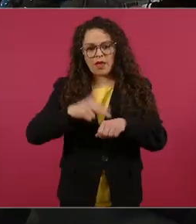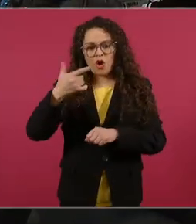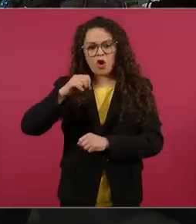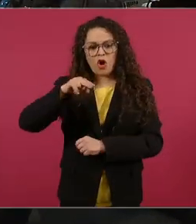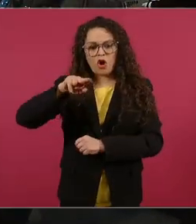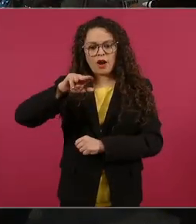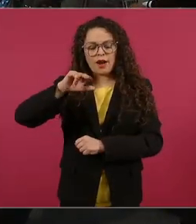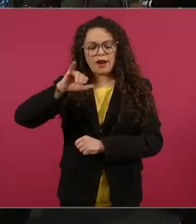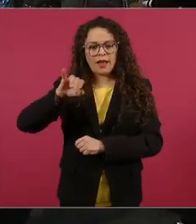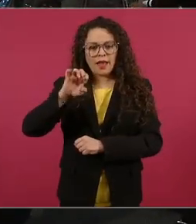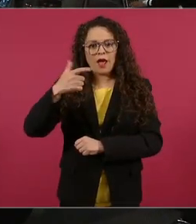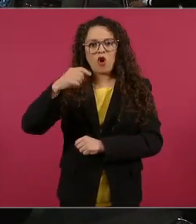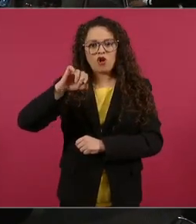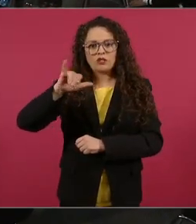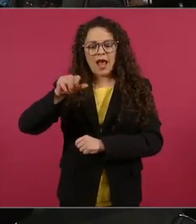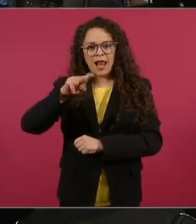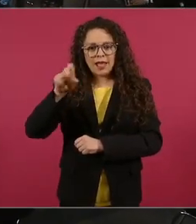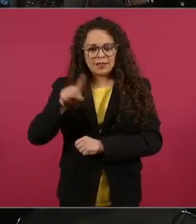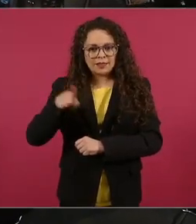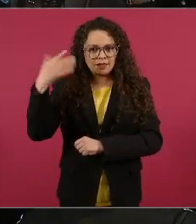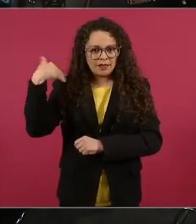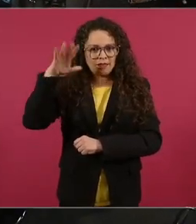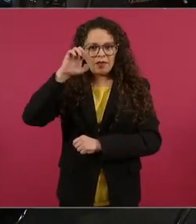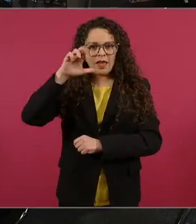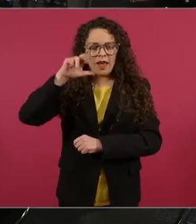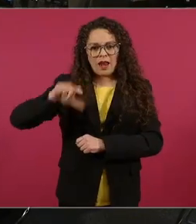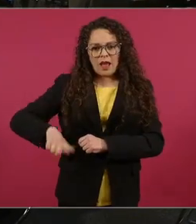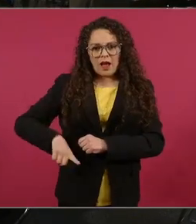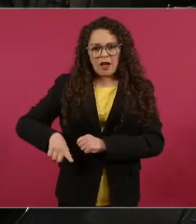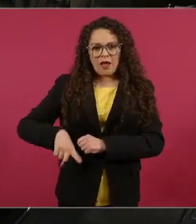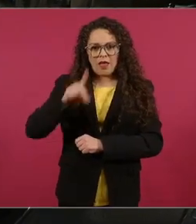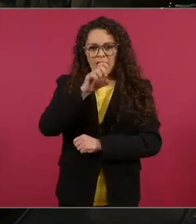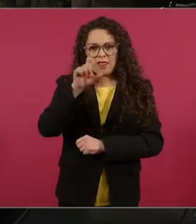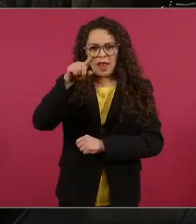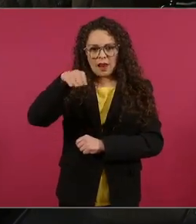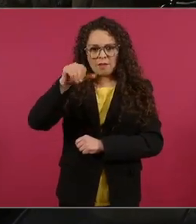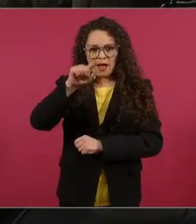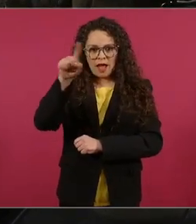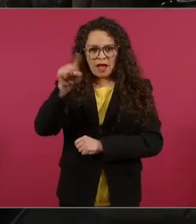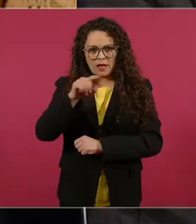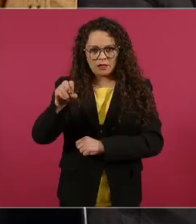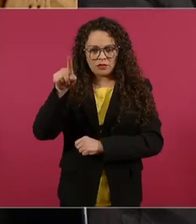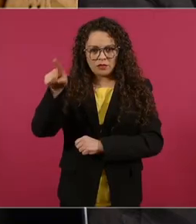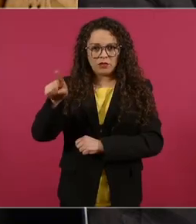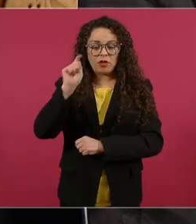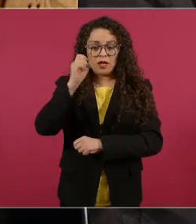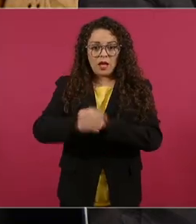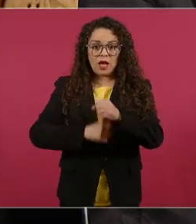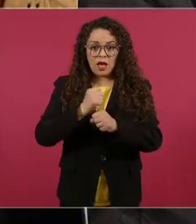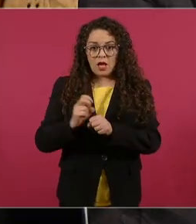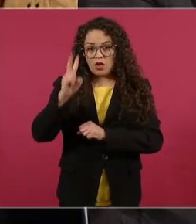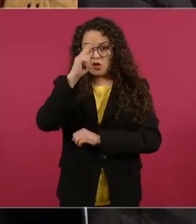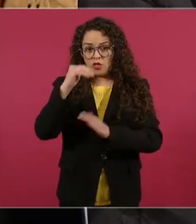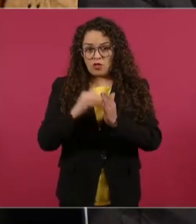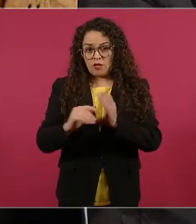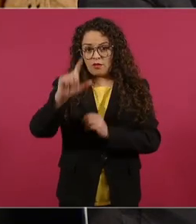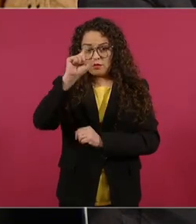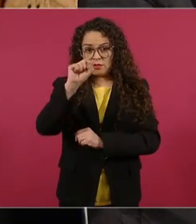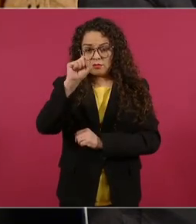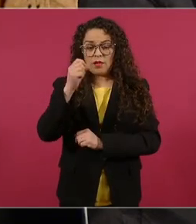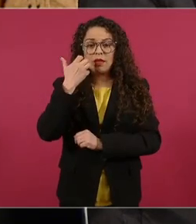todos de entonces gobierno de del MASO, quienes pretendieron en 2020 pues legalizar el